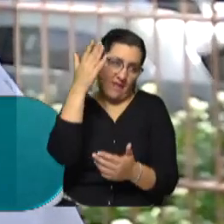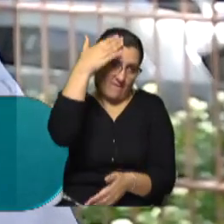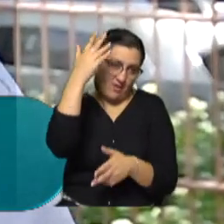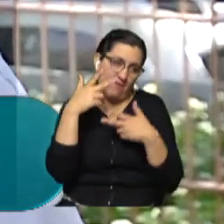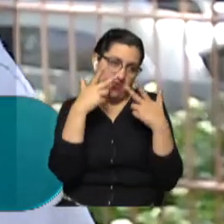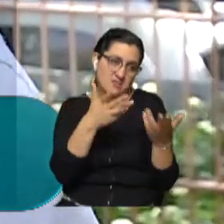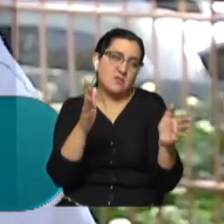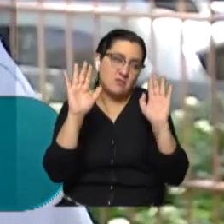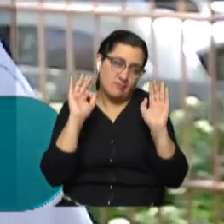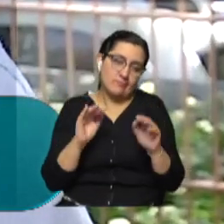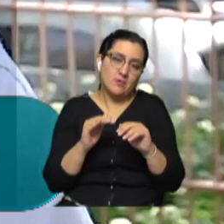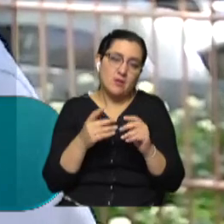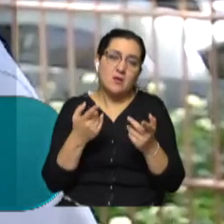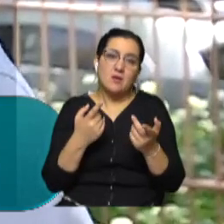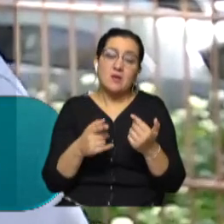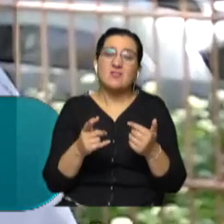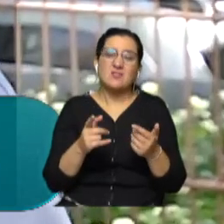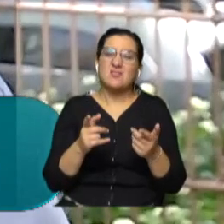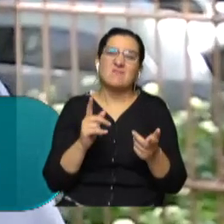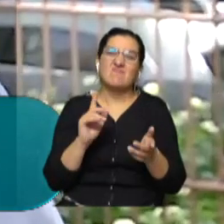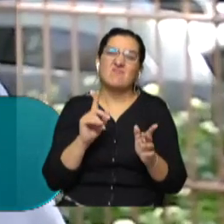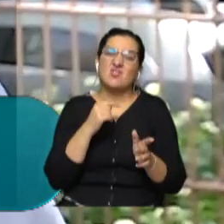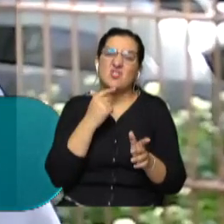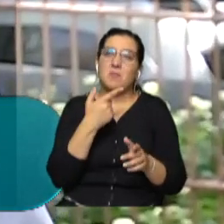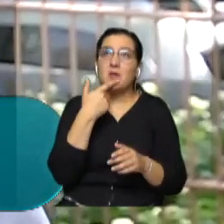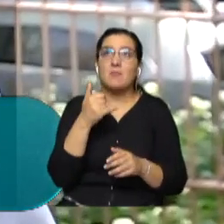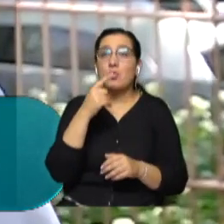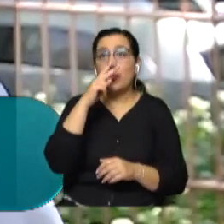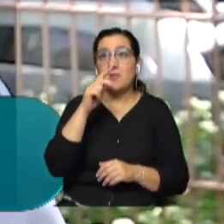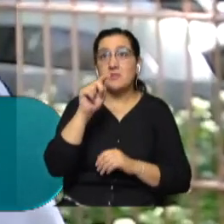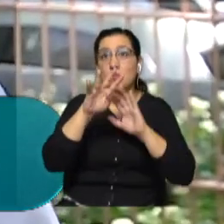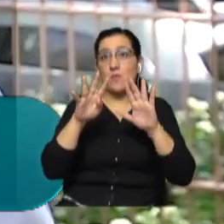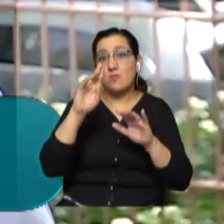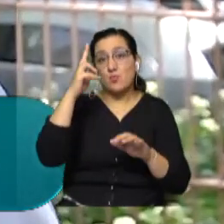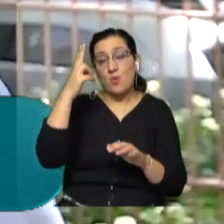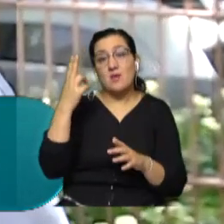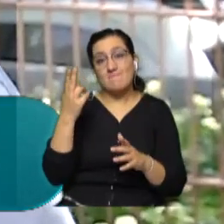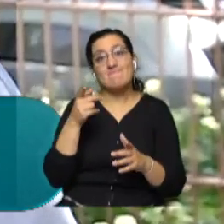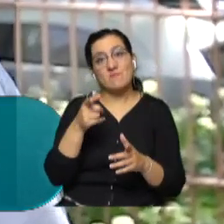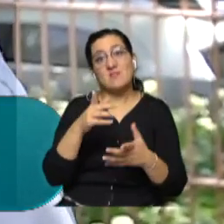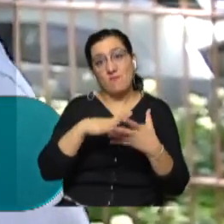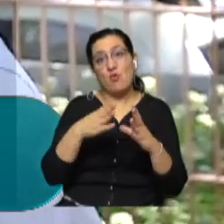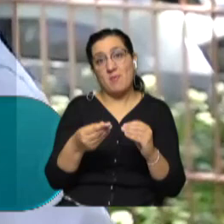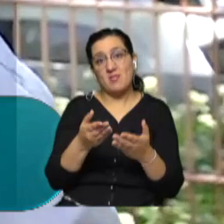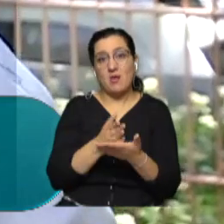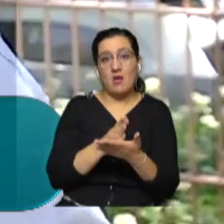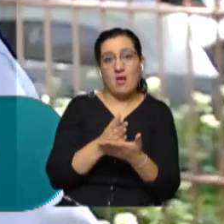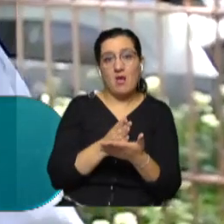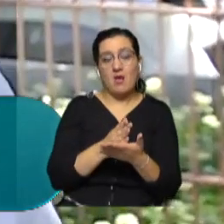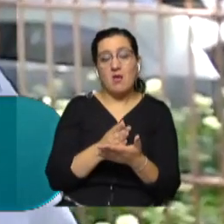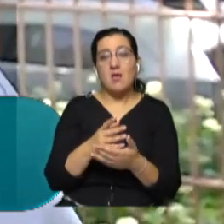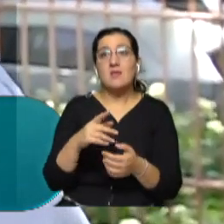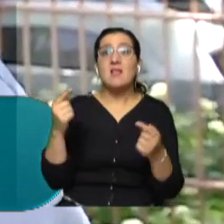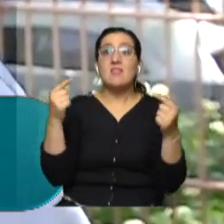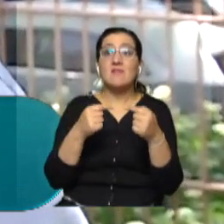cual le quita encanto. Digamos, el debate del 2019 en Uruguay tuvo un poco ese formato. El debate que vimos